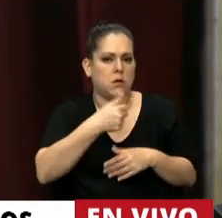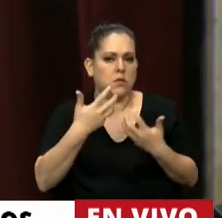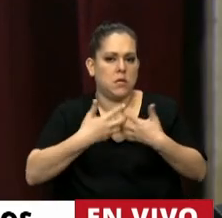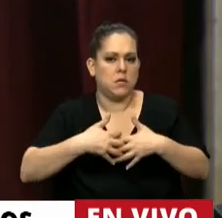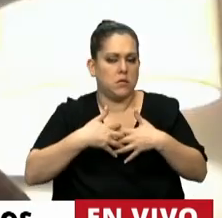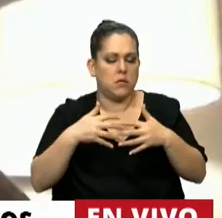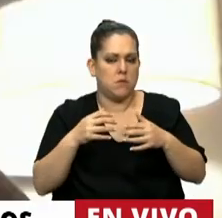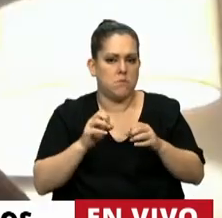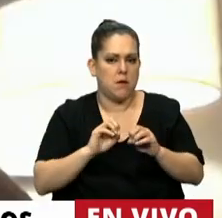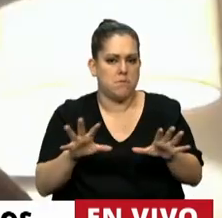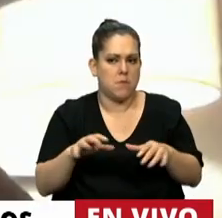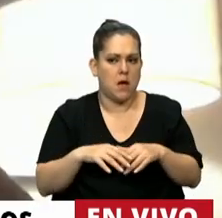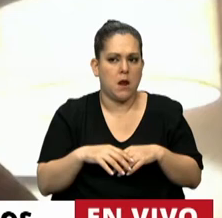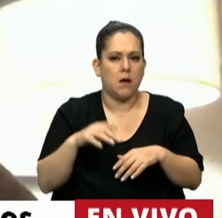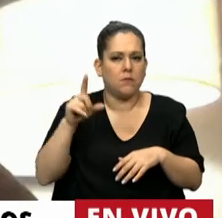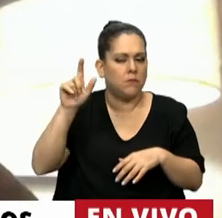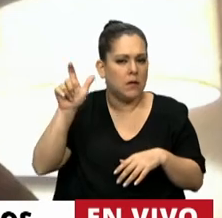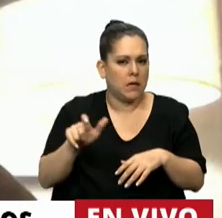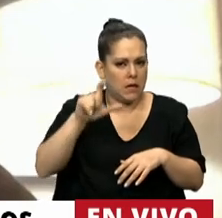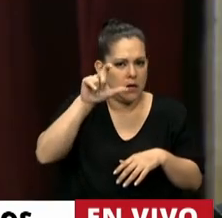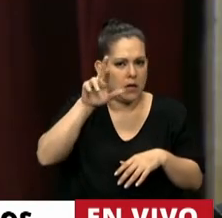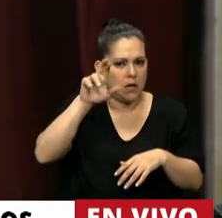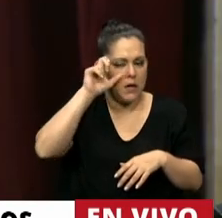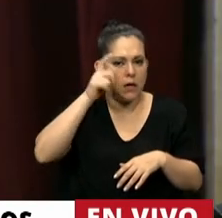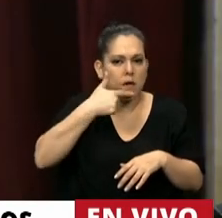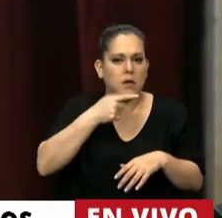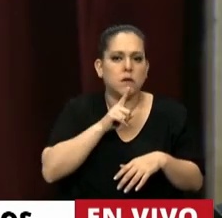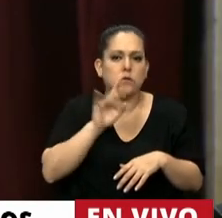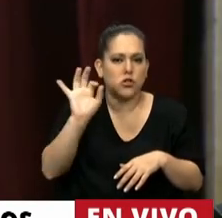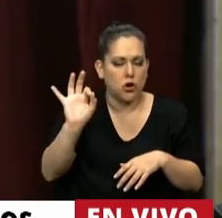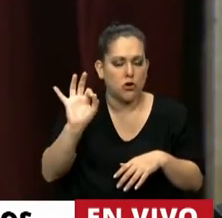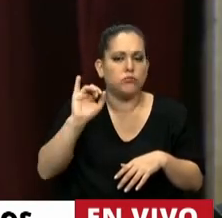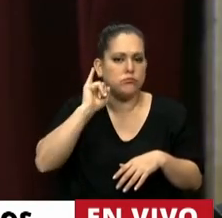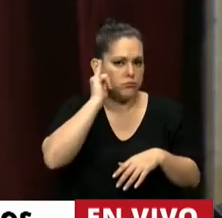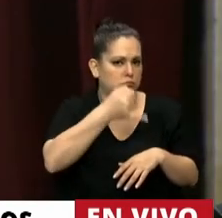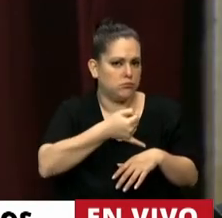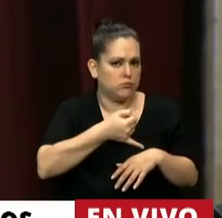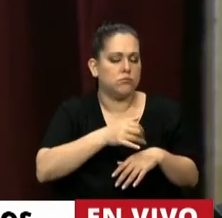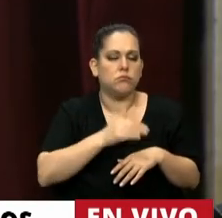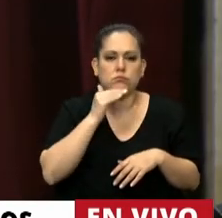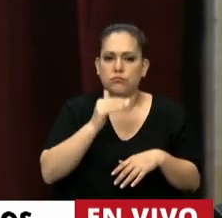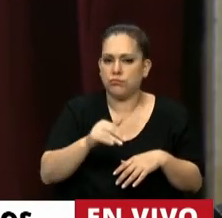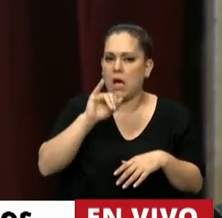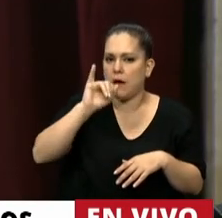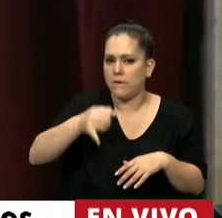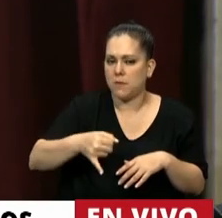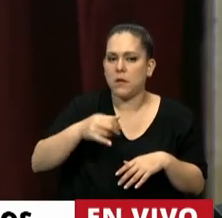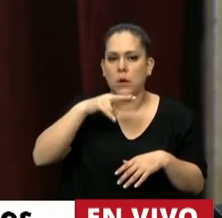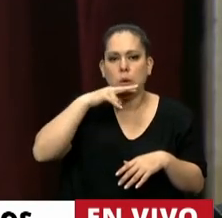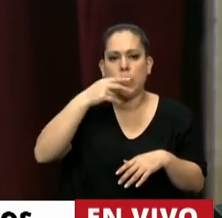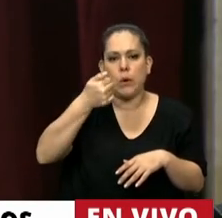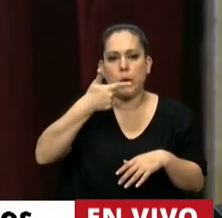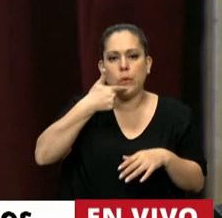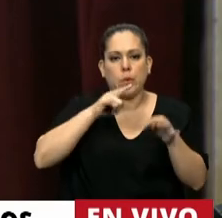sistema. Maida Cresto. Sí. Voto afirmativo. Afirmativo, presidente. Vázquez le